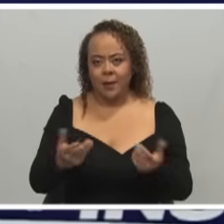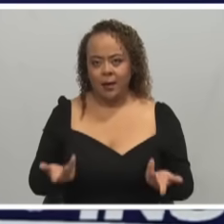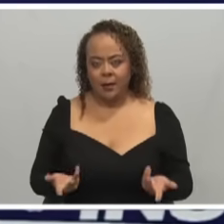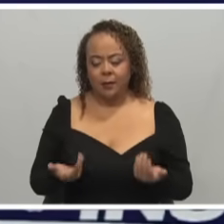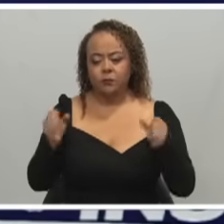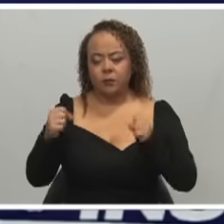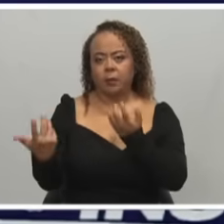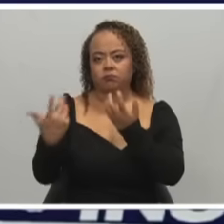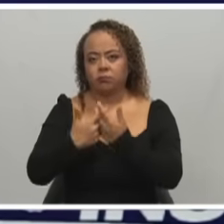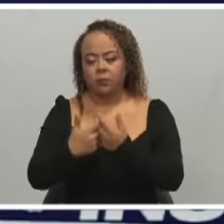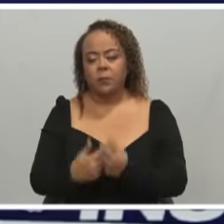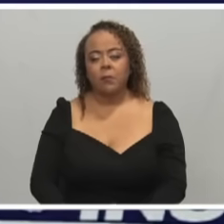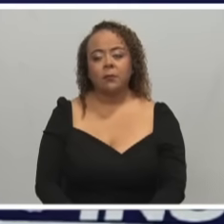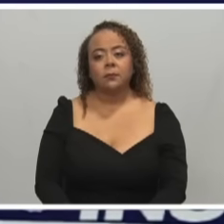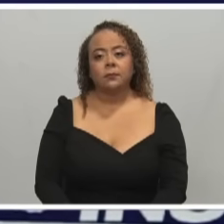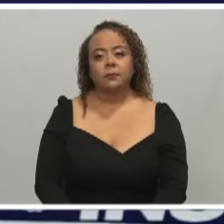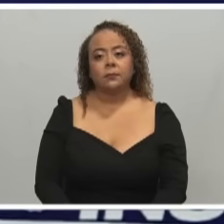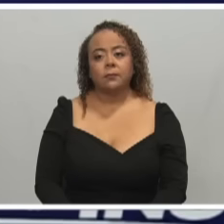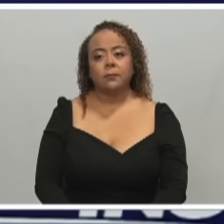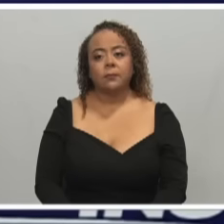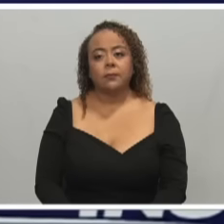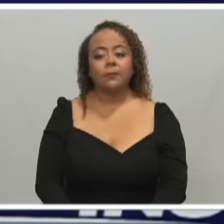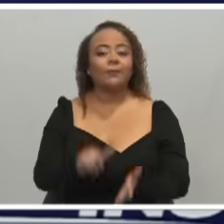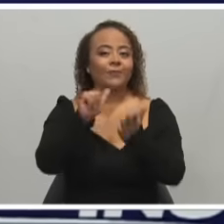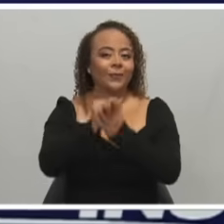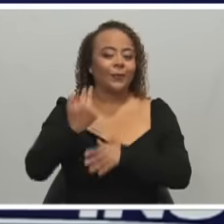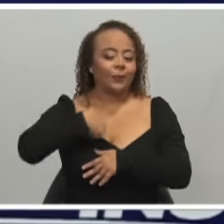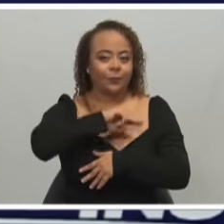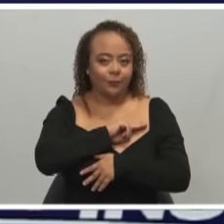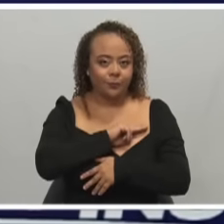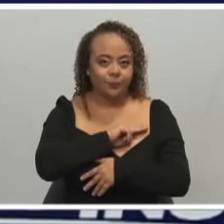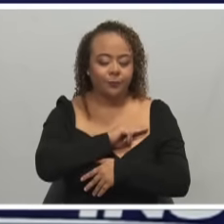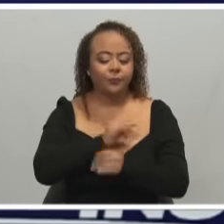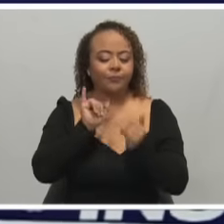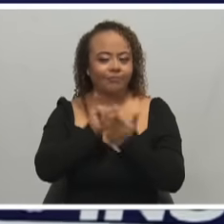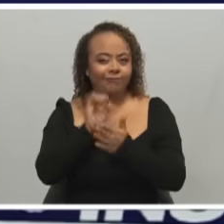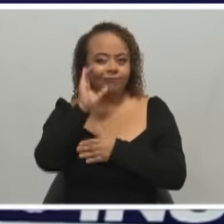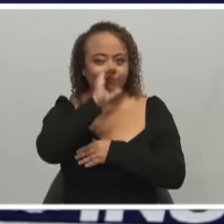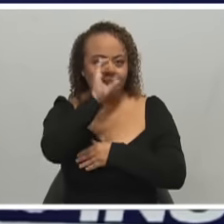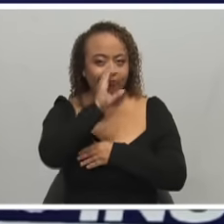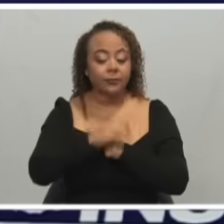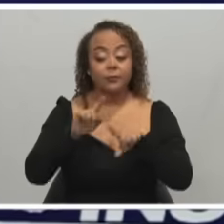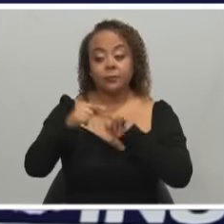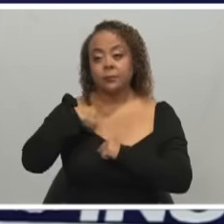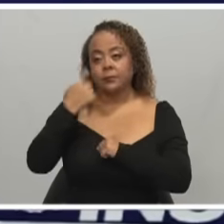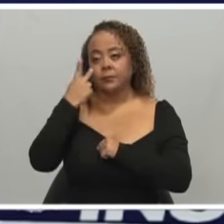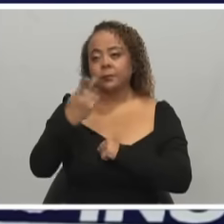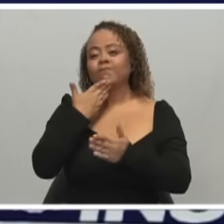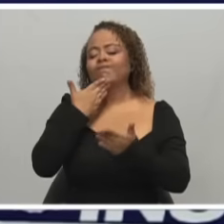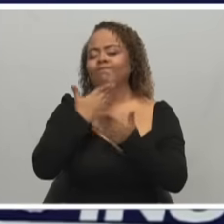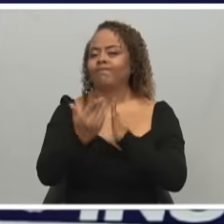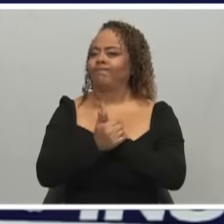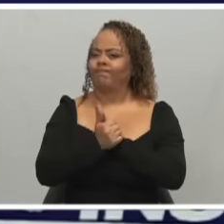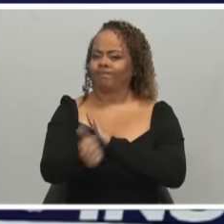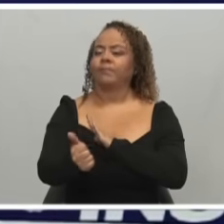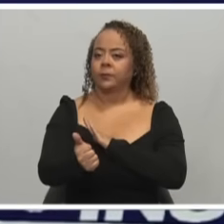nos acomoda en ese sentido Ahí es donde nosotros estamos en esa búsqueda pero yo veo muy buenas capacidades